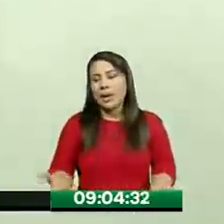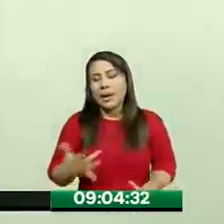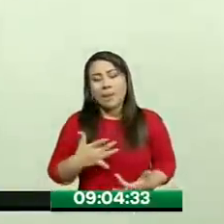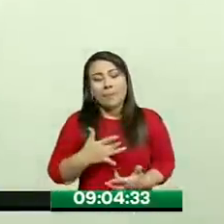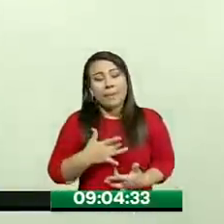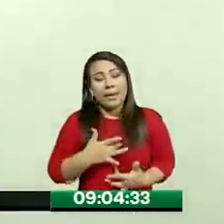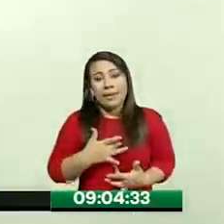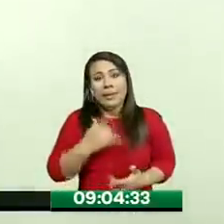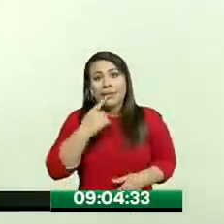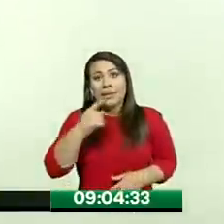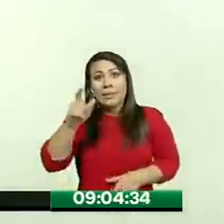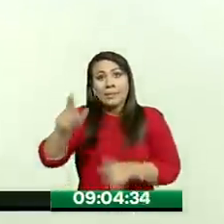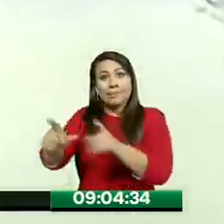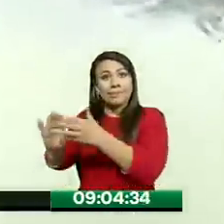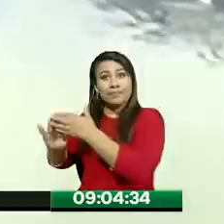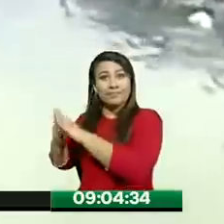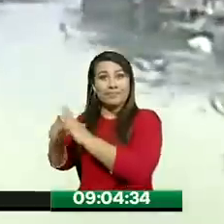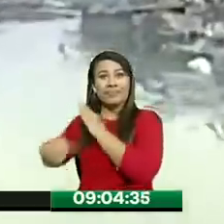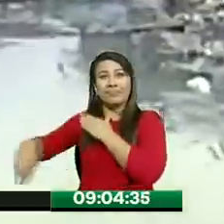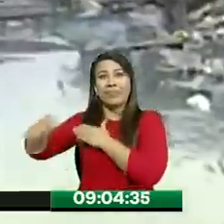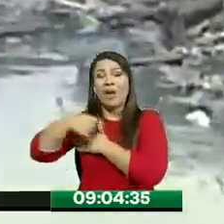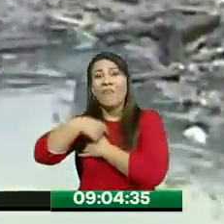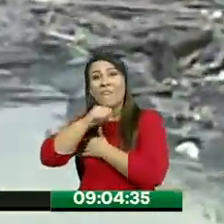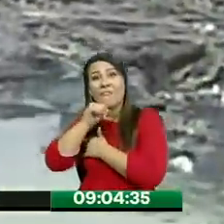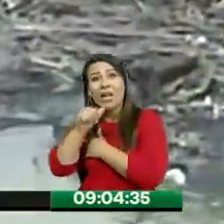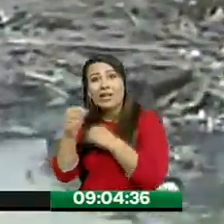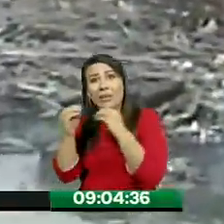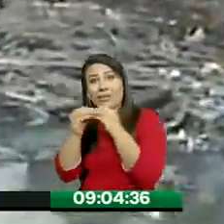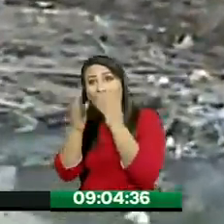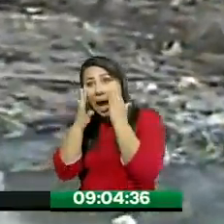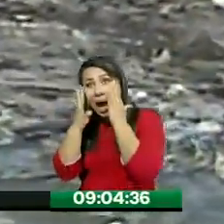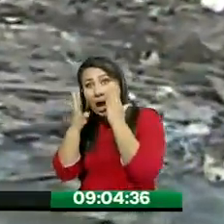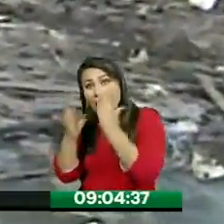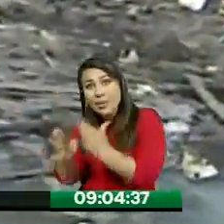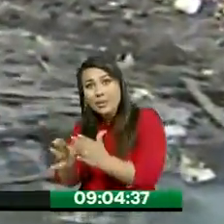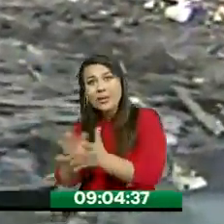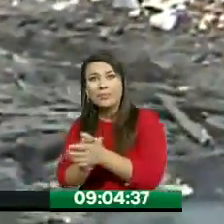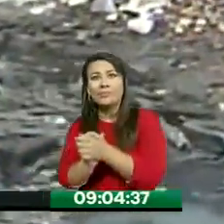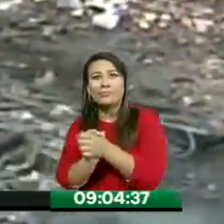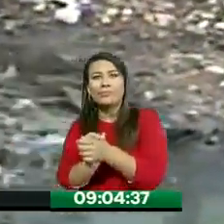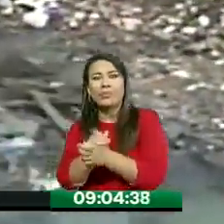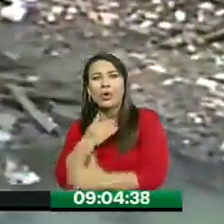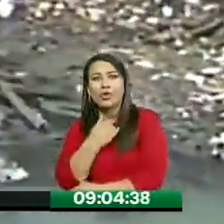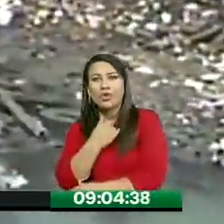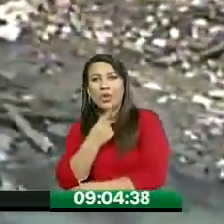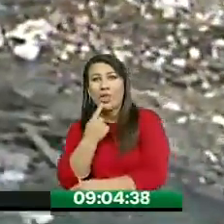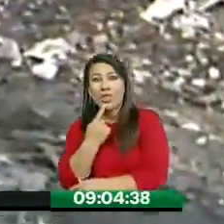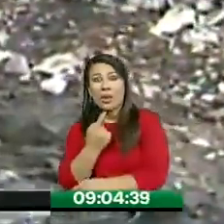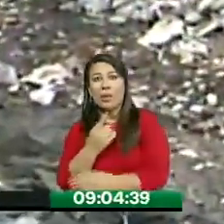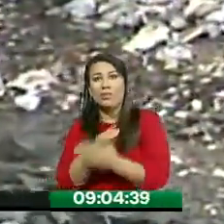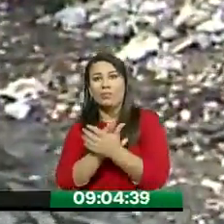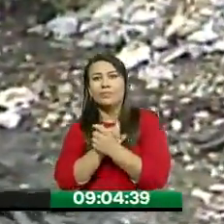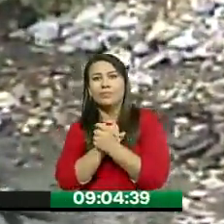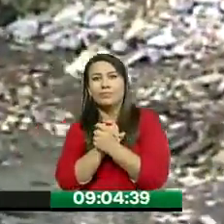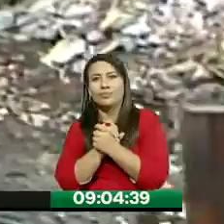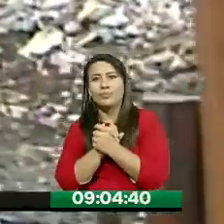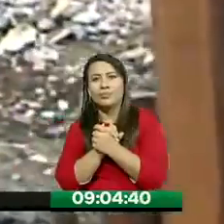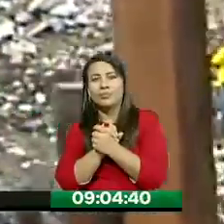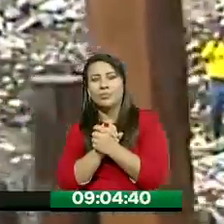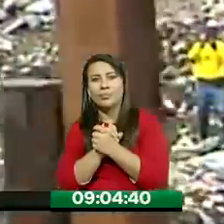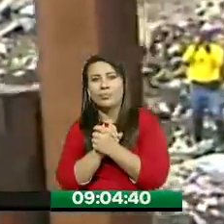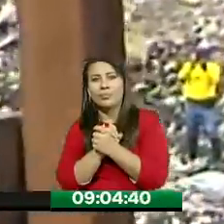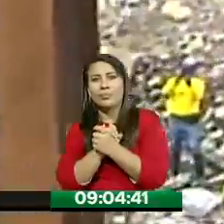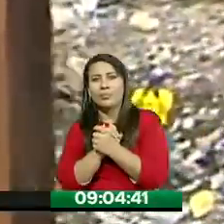Policía Nacional. Hasta el momento se encuentran detenidas 13 personas que conforman parte de esta organización delictiva. Lo que sorprendió a